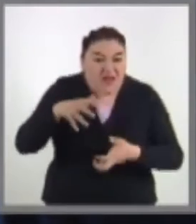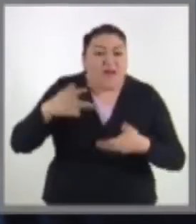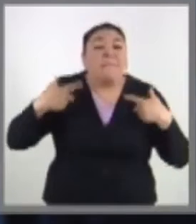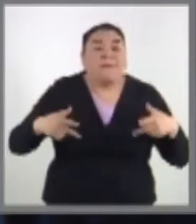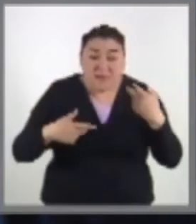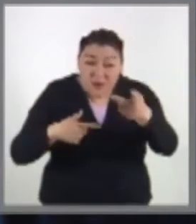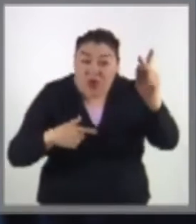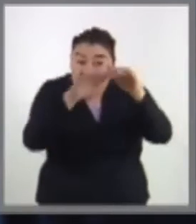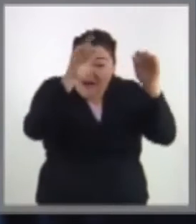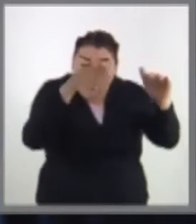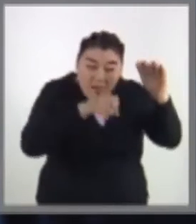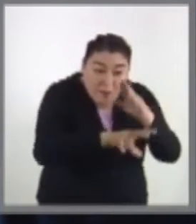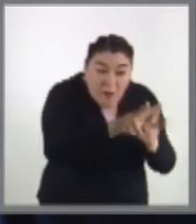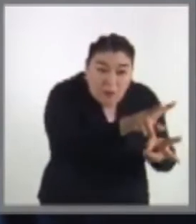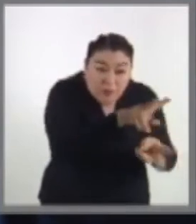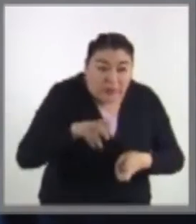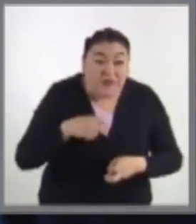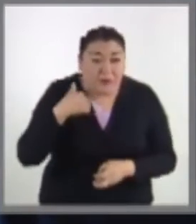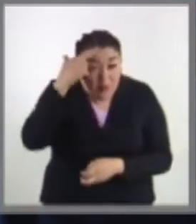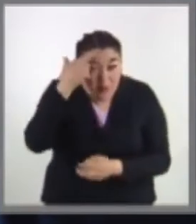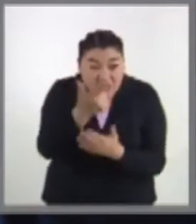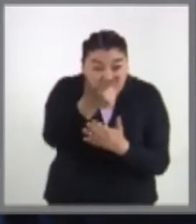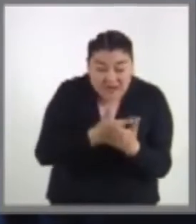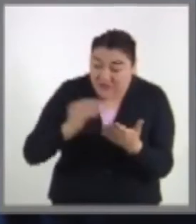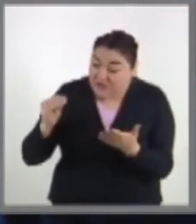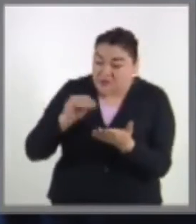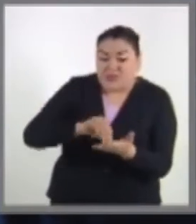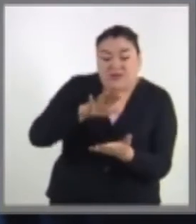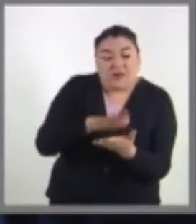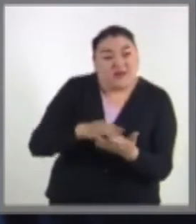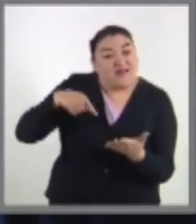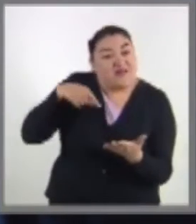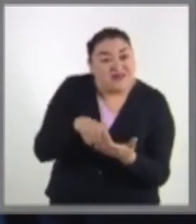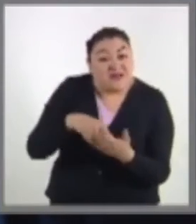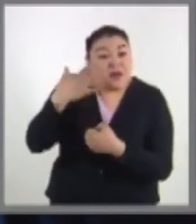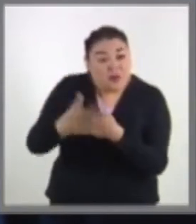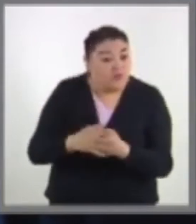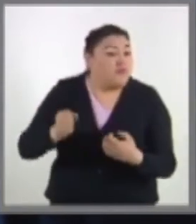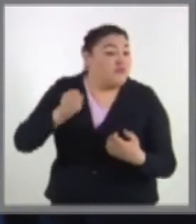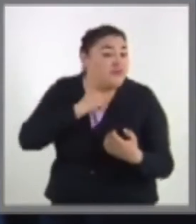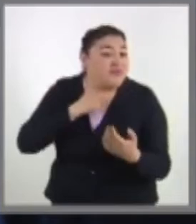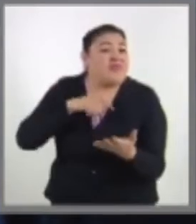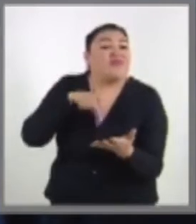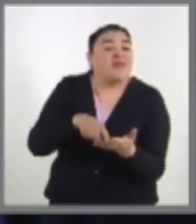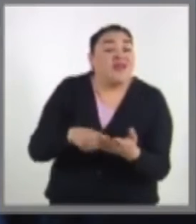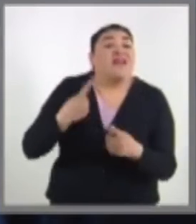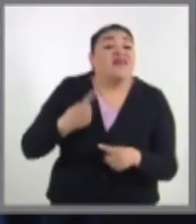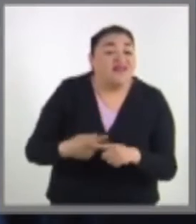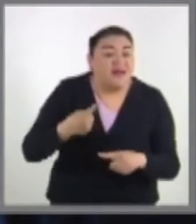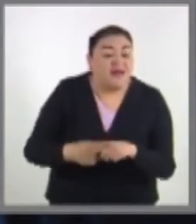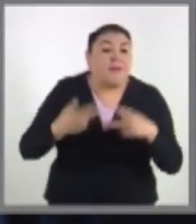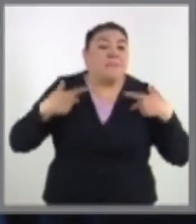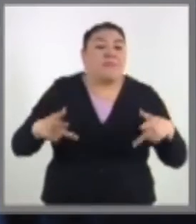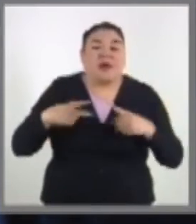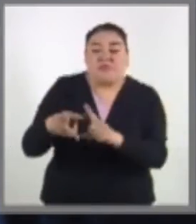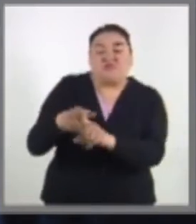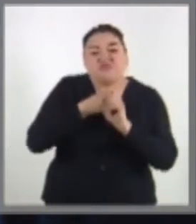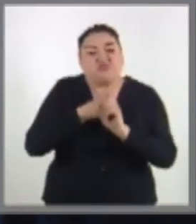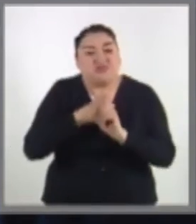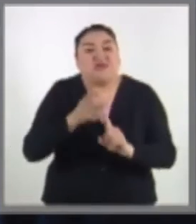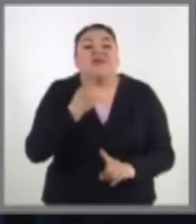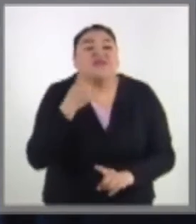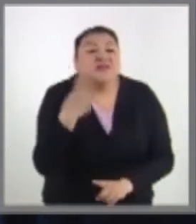mineros. Ese que tiene en su lista de la representación proporcional a una persona acusada de secuestro.